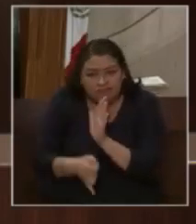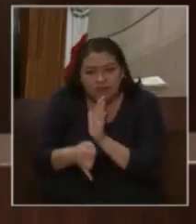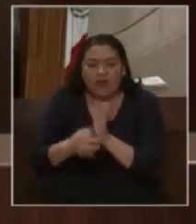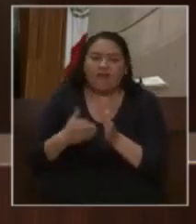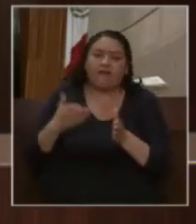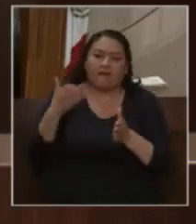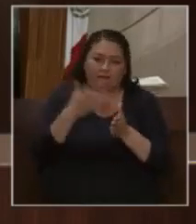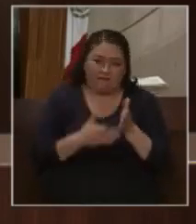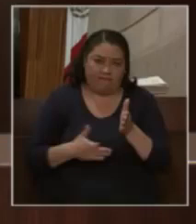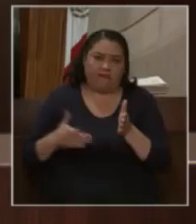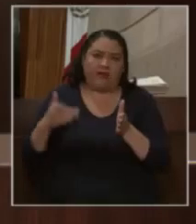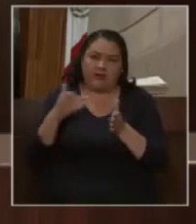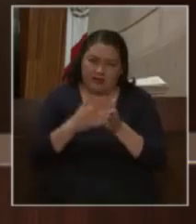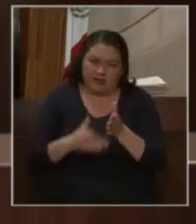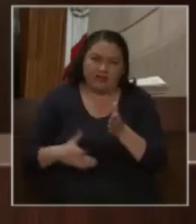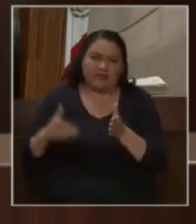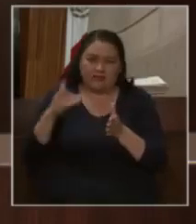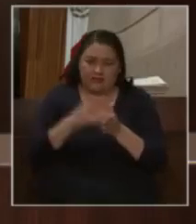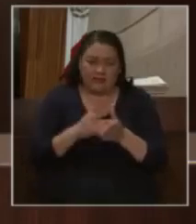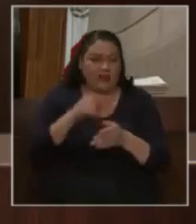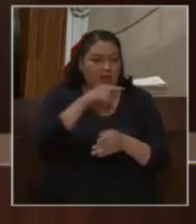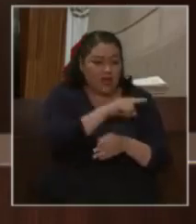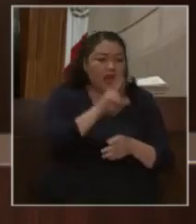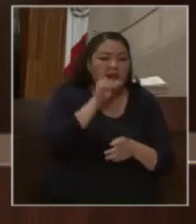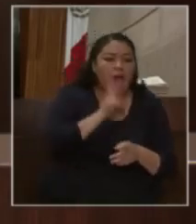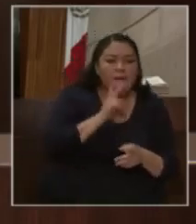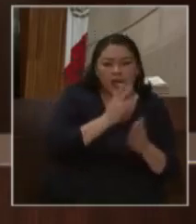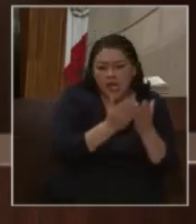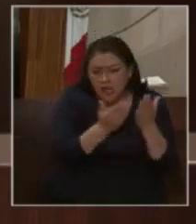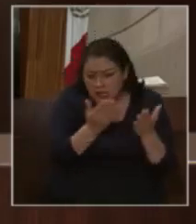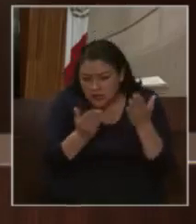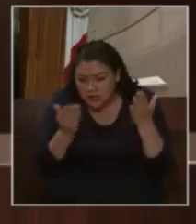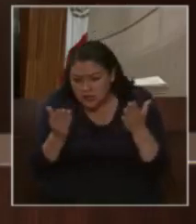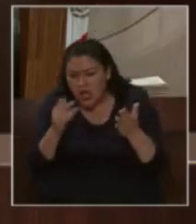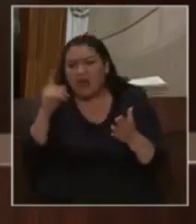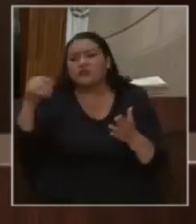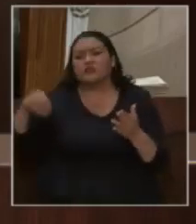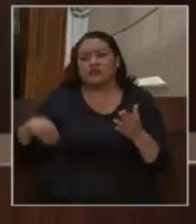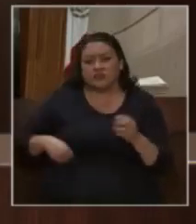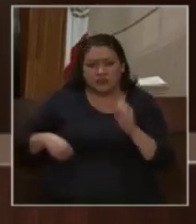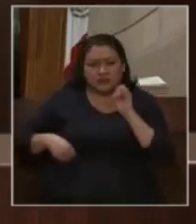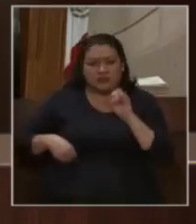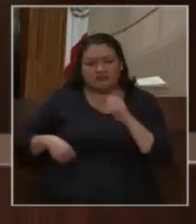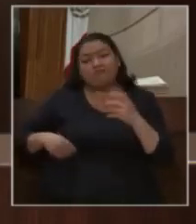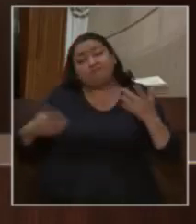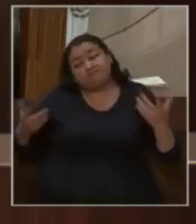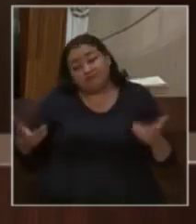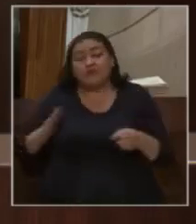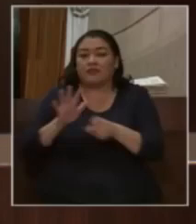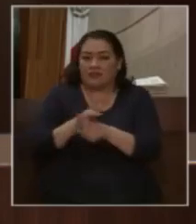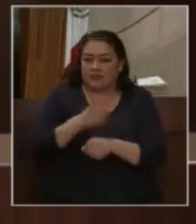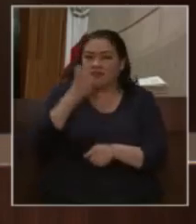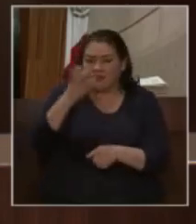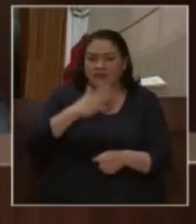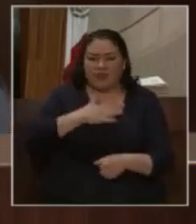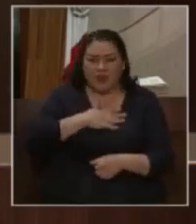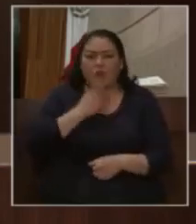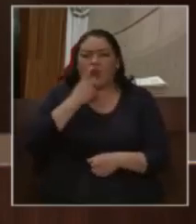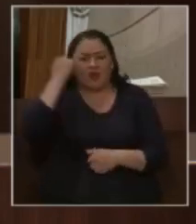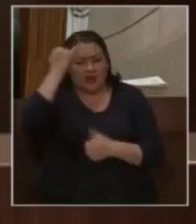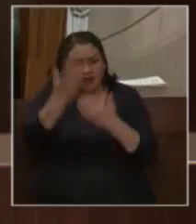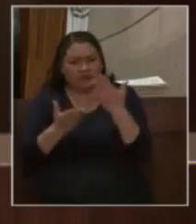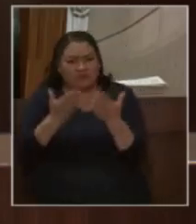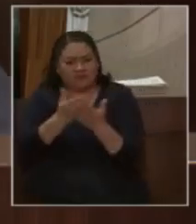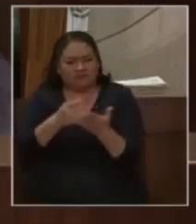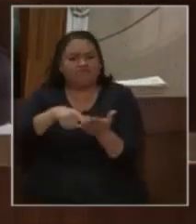los indicios que se tomaron en cuenta para este efecto. Por esas razones, presidenta, votaré con el